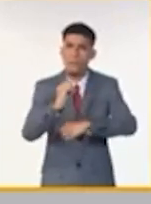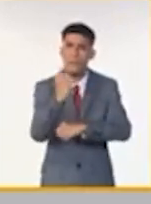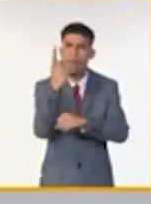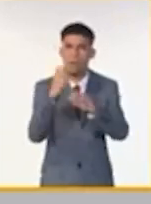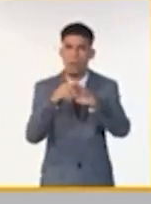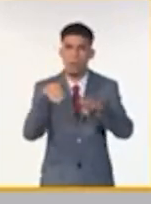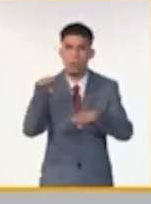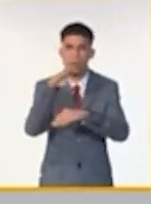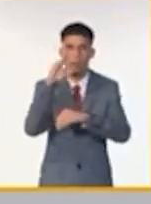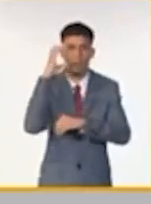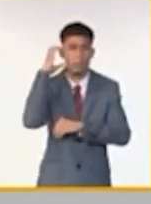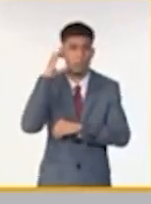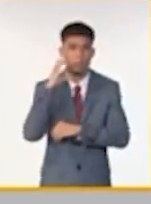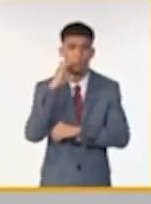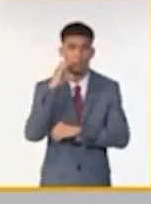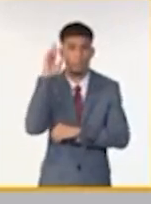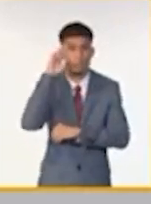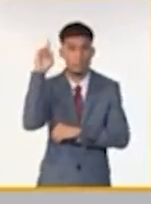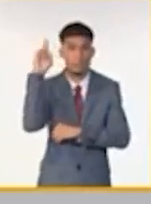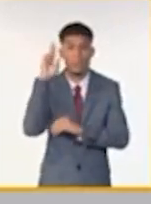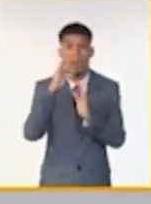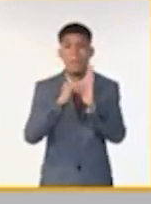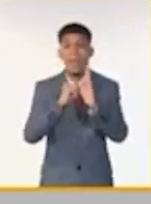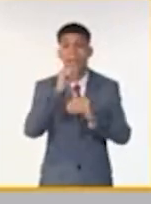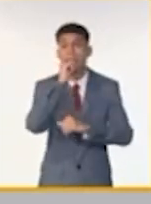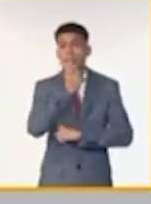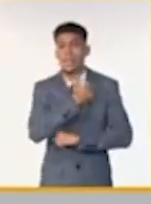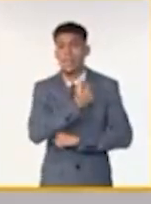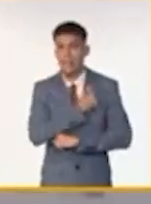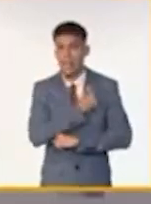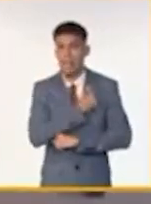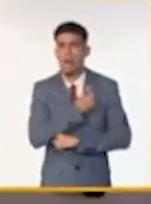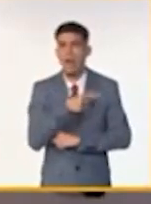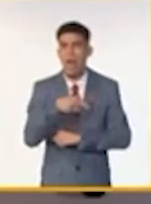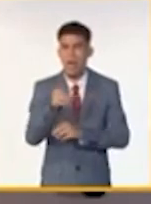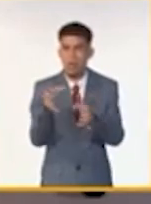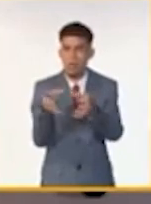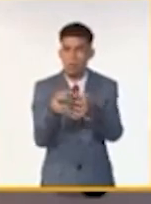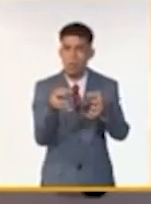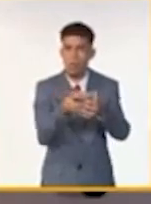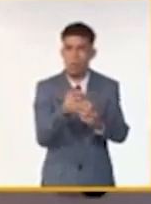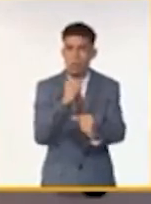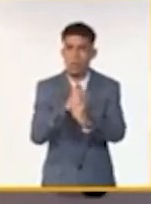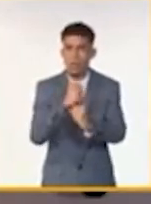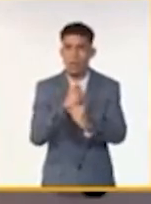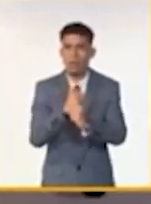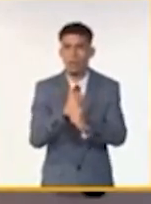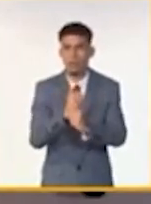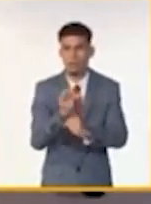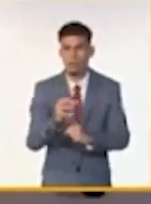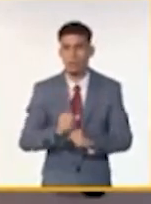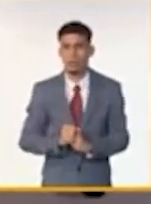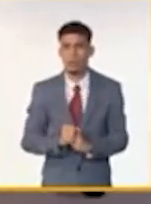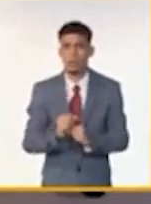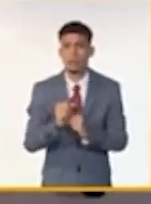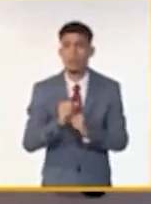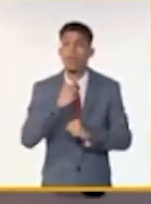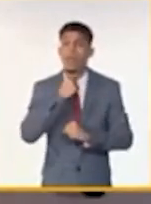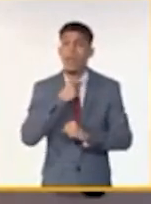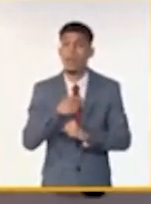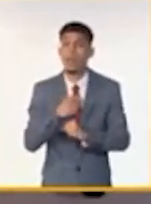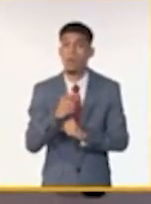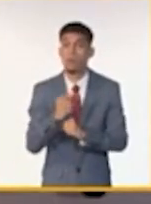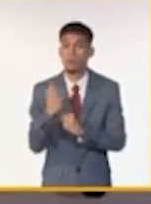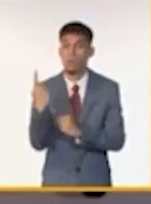Ministro en diciembre pasado se llevarán a las comisiones cada uno por aspectos de acuerdo a a sus temas exacto de acuerdo